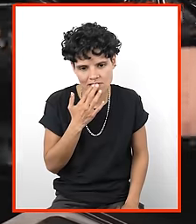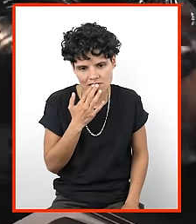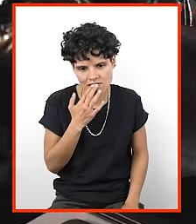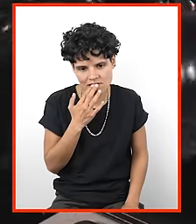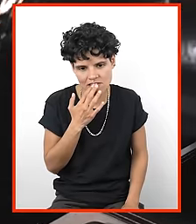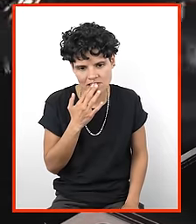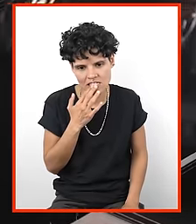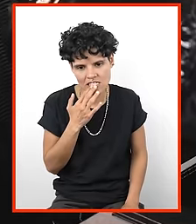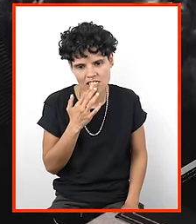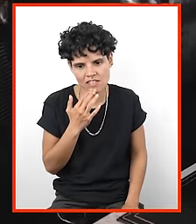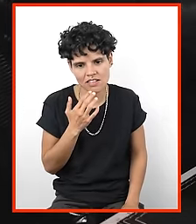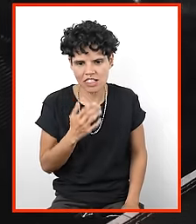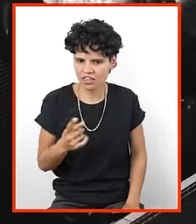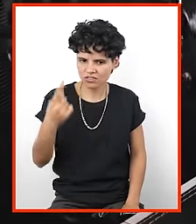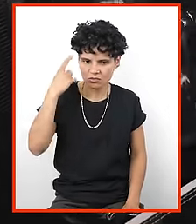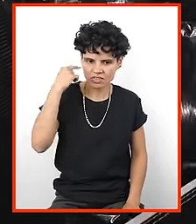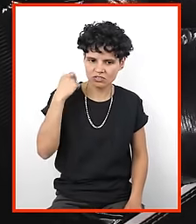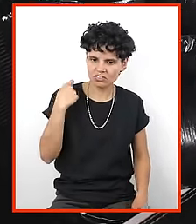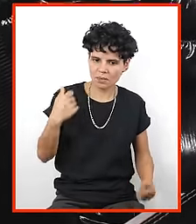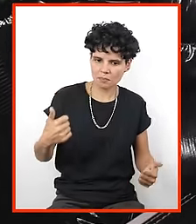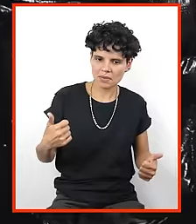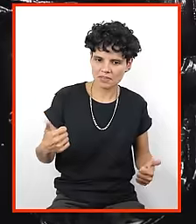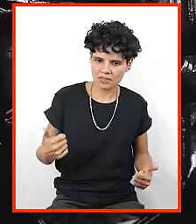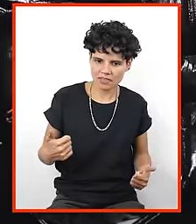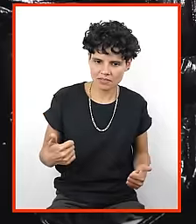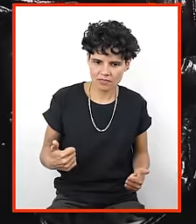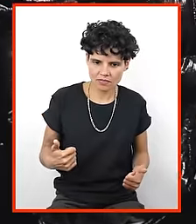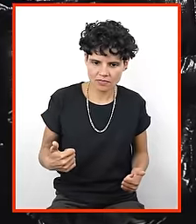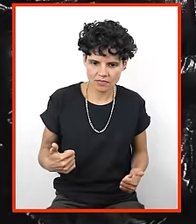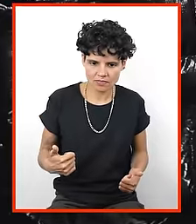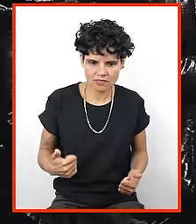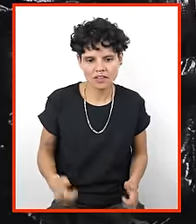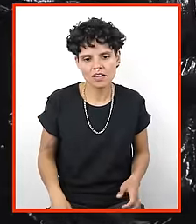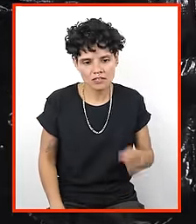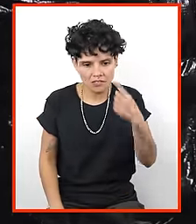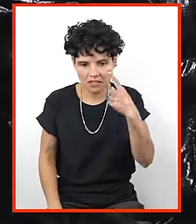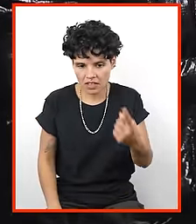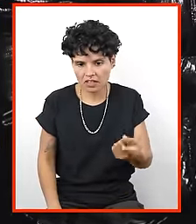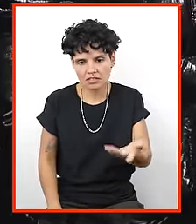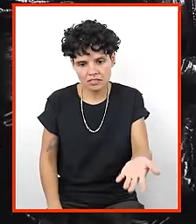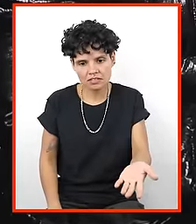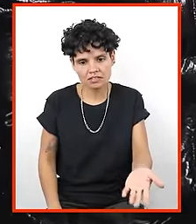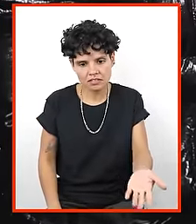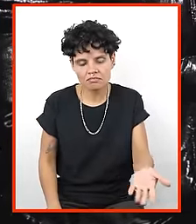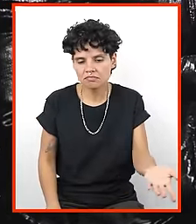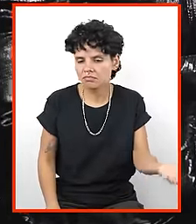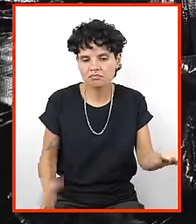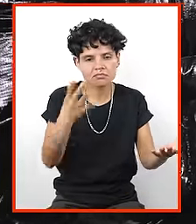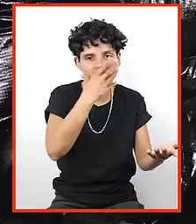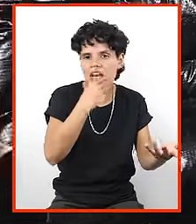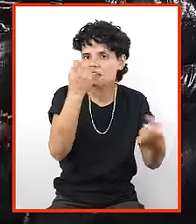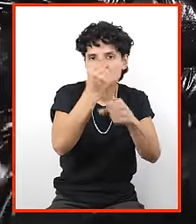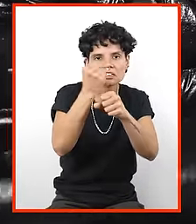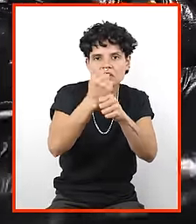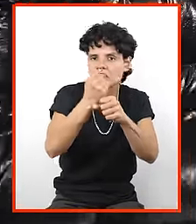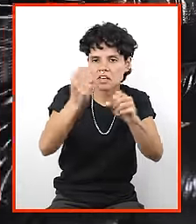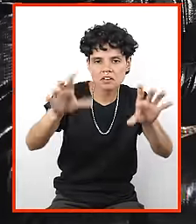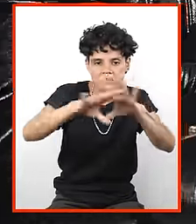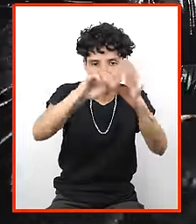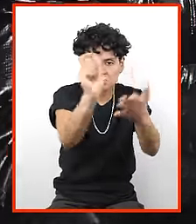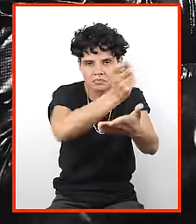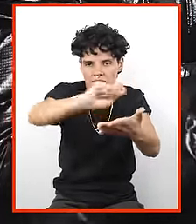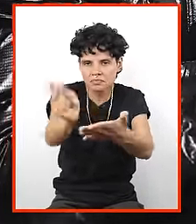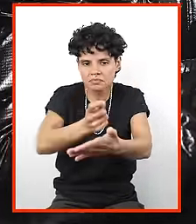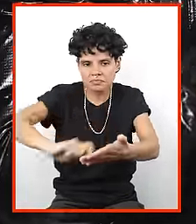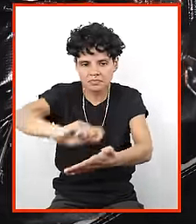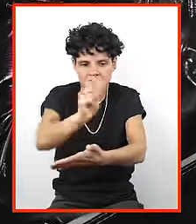Yo encuentro que me llevo súper bien. Te diría que aquí hay un trabajo maravilloso, ¿eh? Espérate. ¿Cómo hacer, lo hay ahí? Voy a